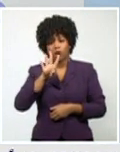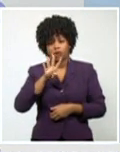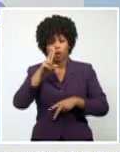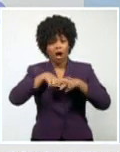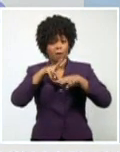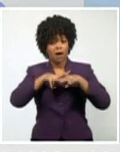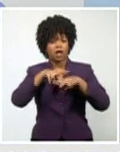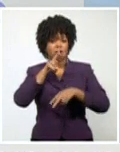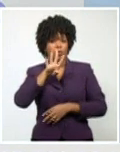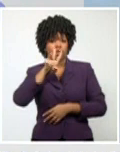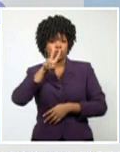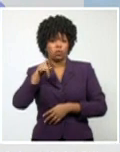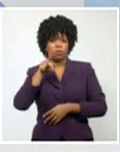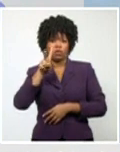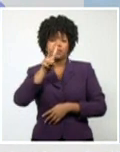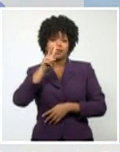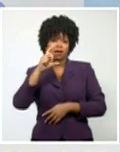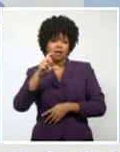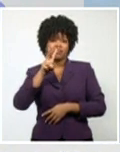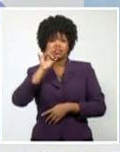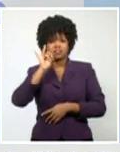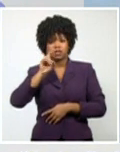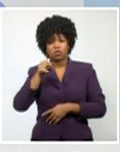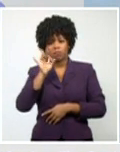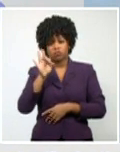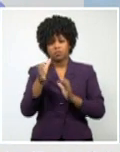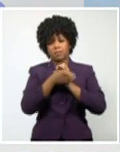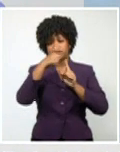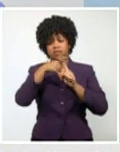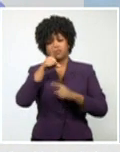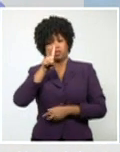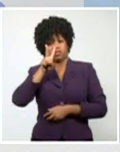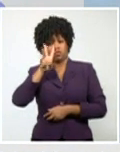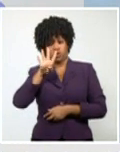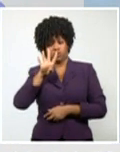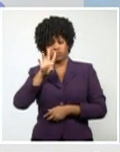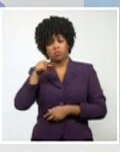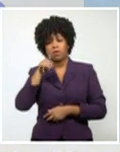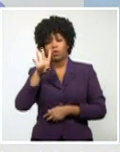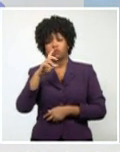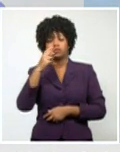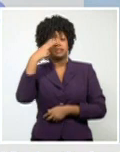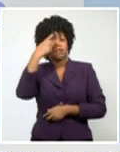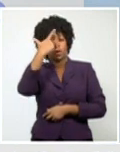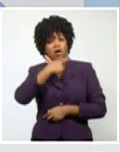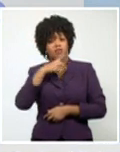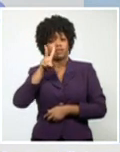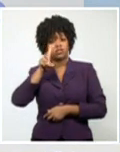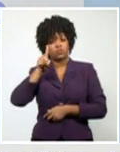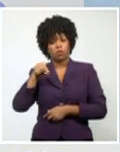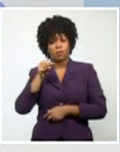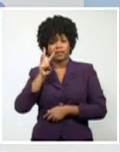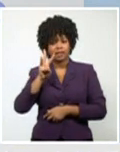Villa Clara 27,8, Matanzas 24,4, Ciego de Ávila 21,3,